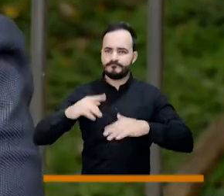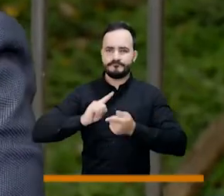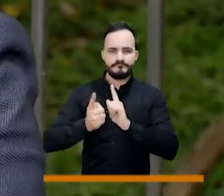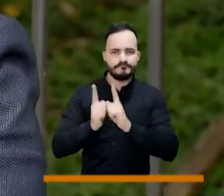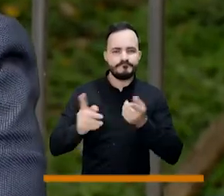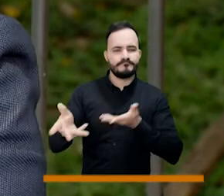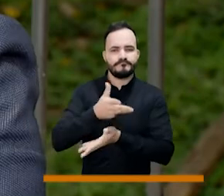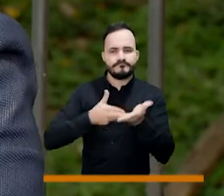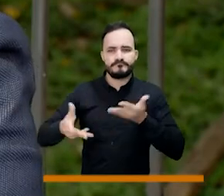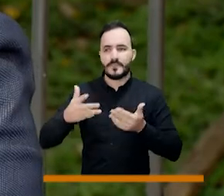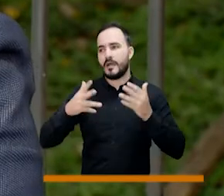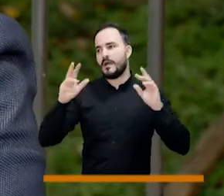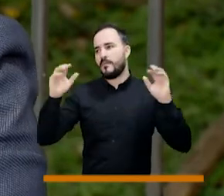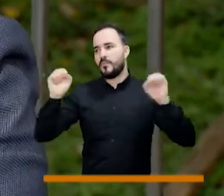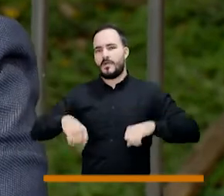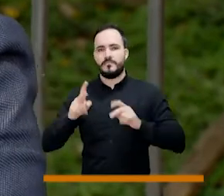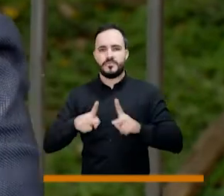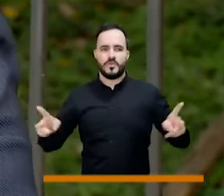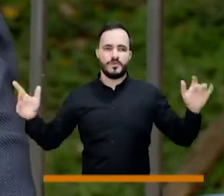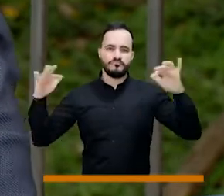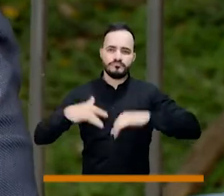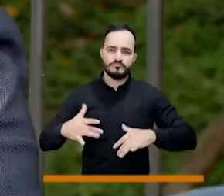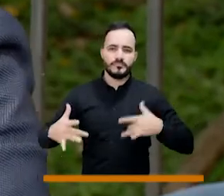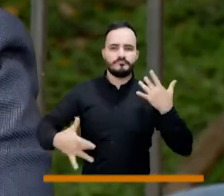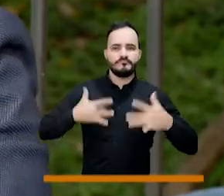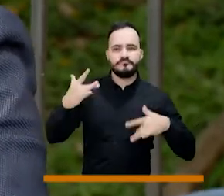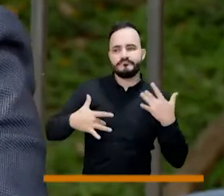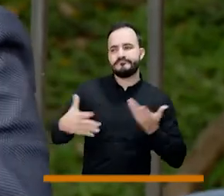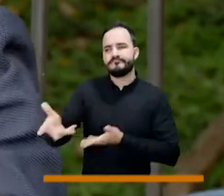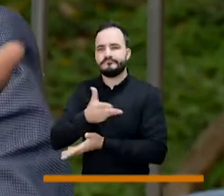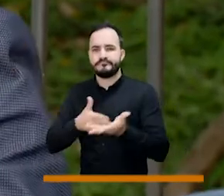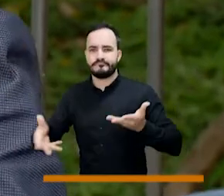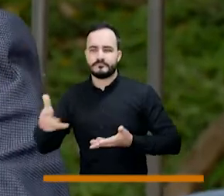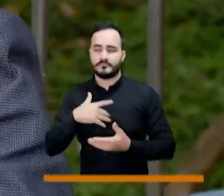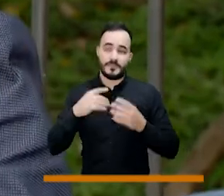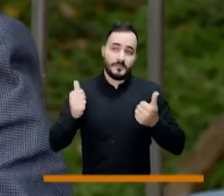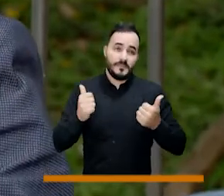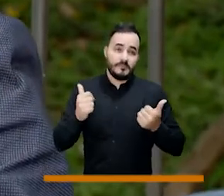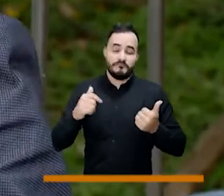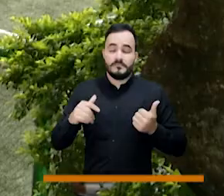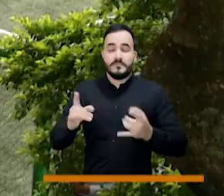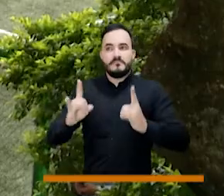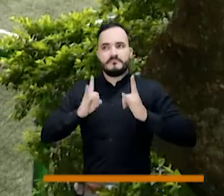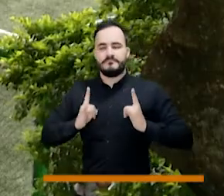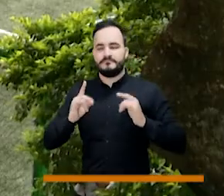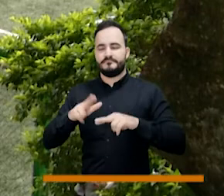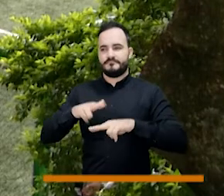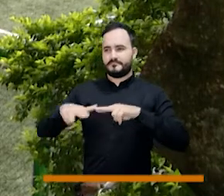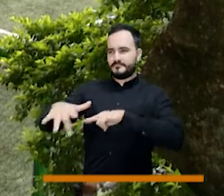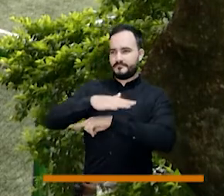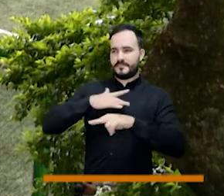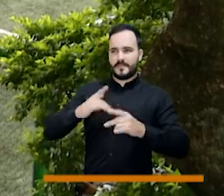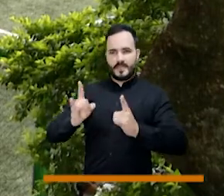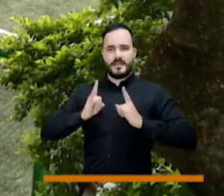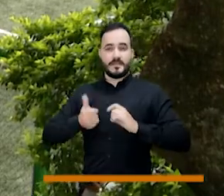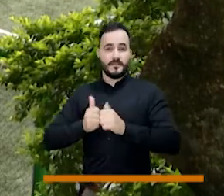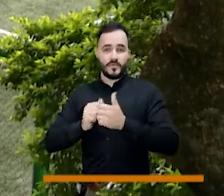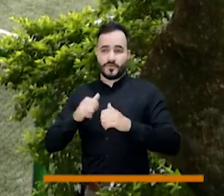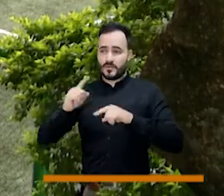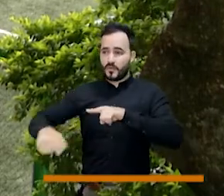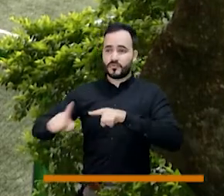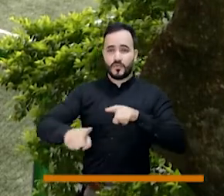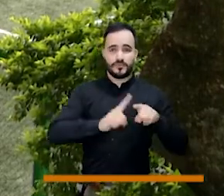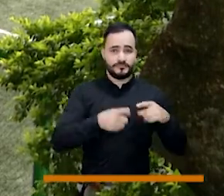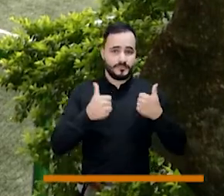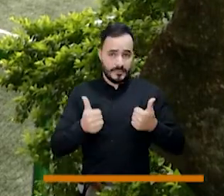un lugar donde puede la gente disfrutar, compartir, además ambientalmente muy hermoso. Y para nosotros como concejales de la